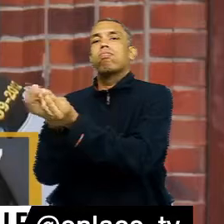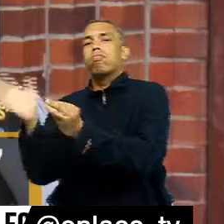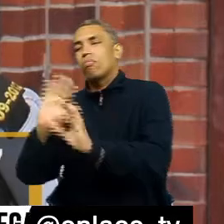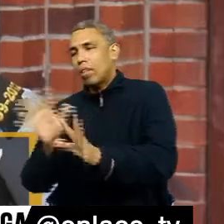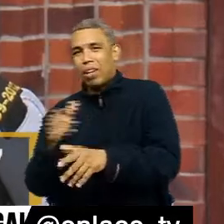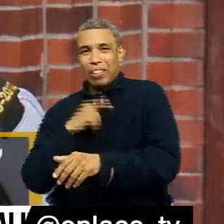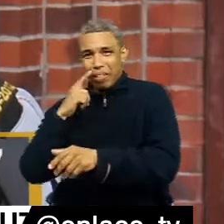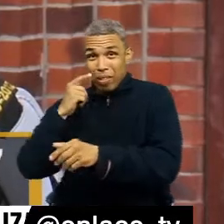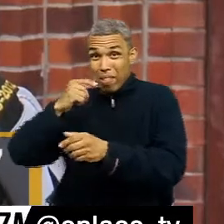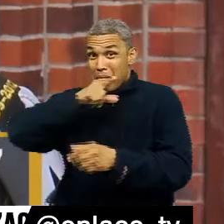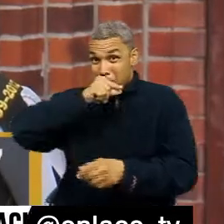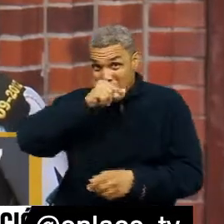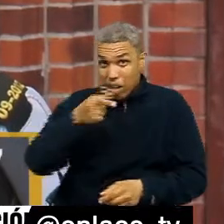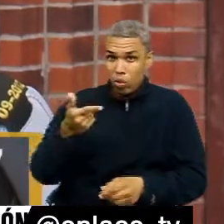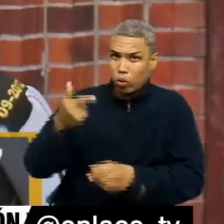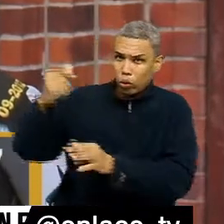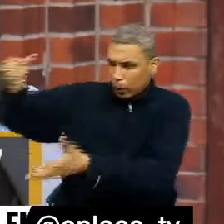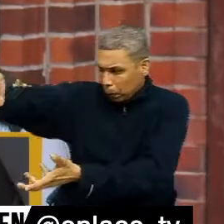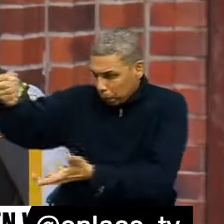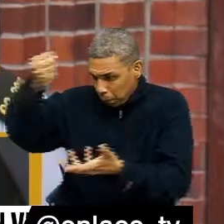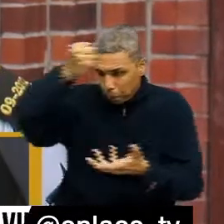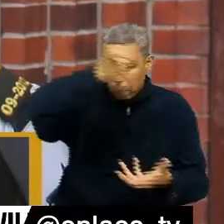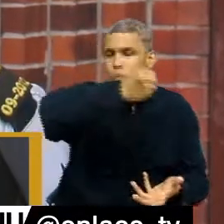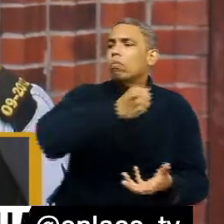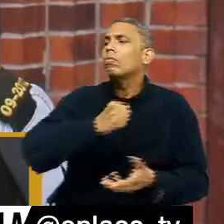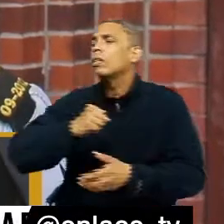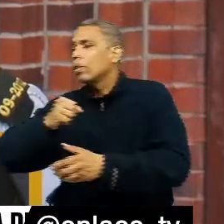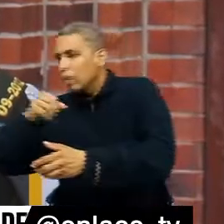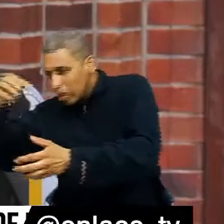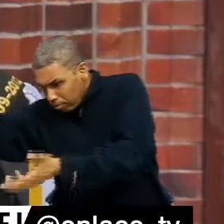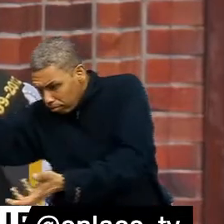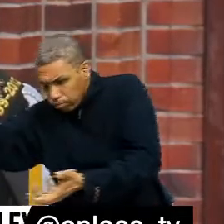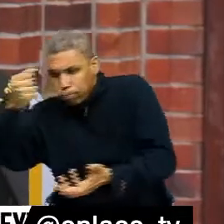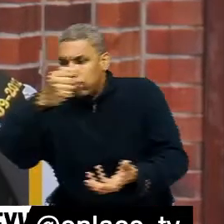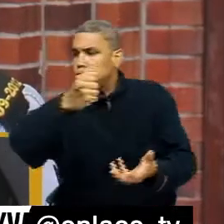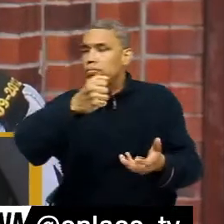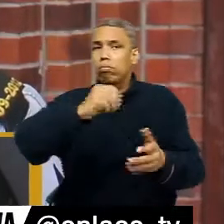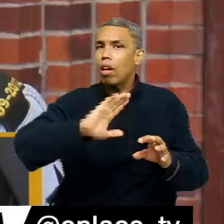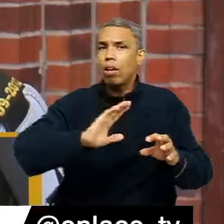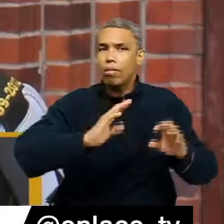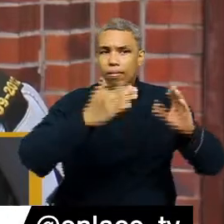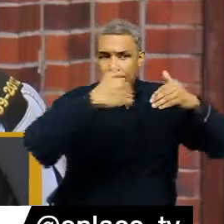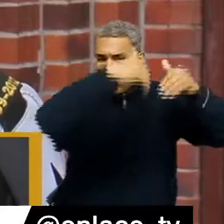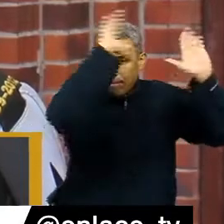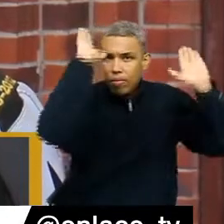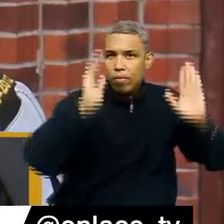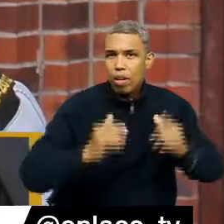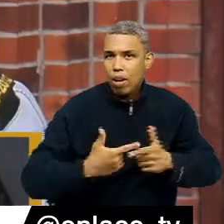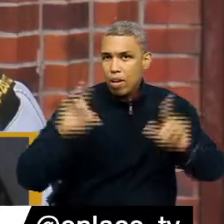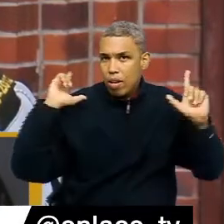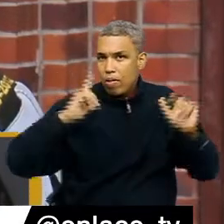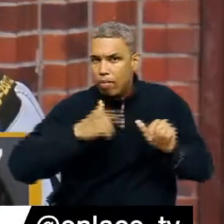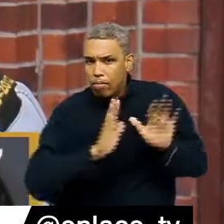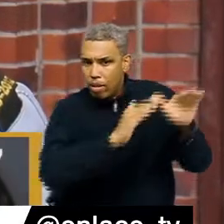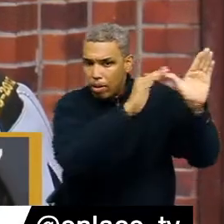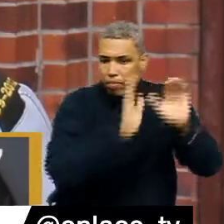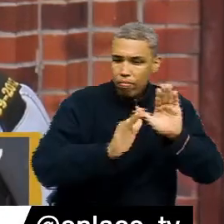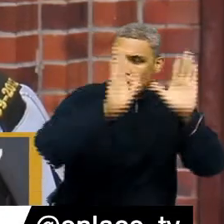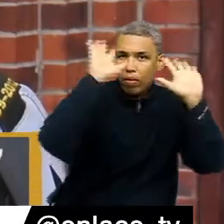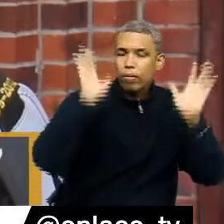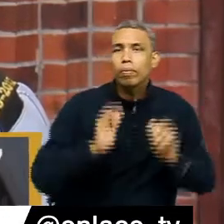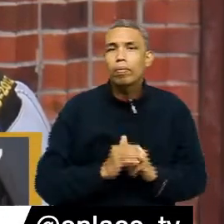Policía Nacional está atenta a ese requerimiento ante delitos ambientales de cualquier índole, es la línea 123 y el numérico de la Policía